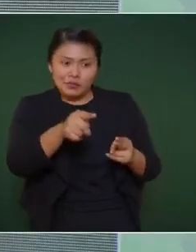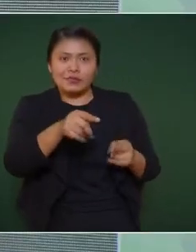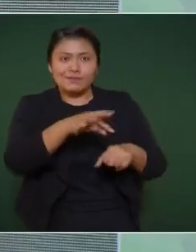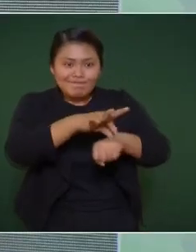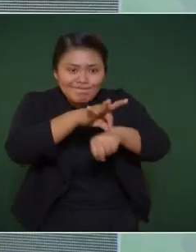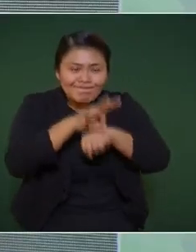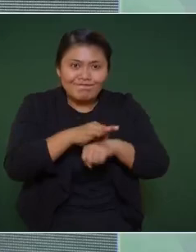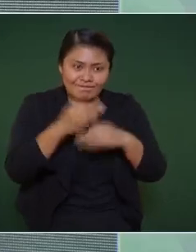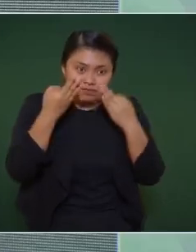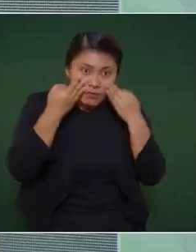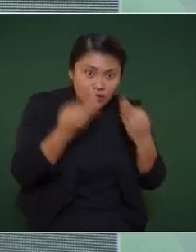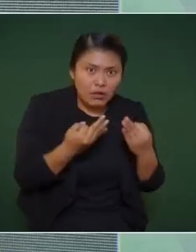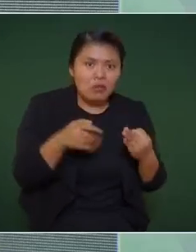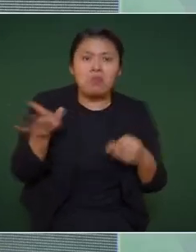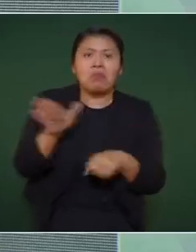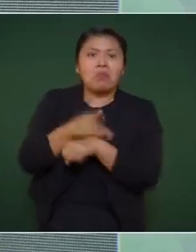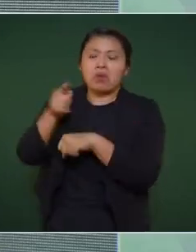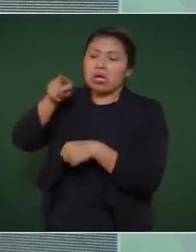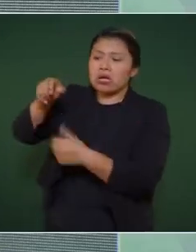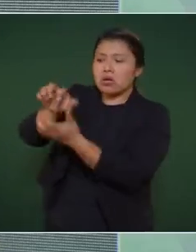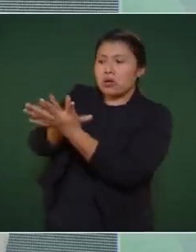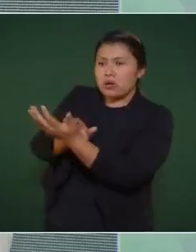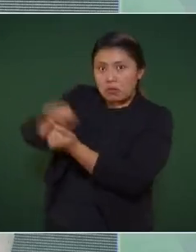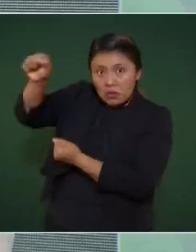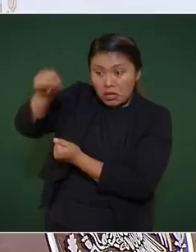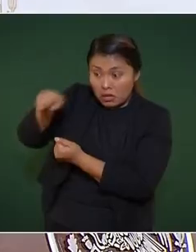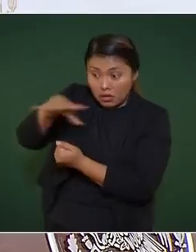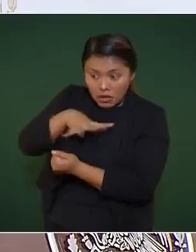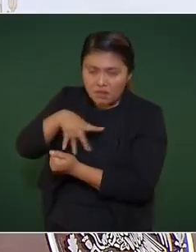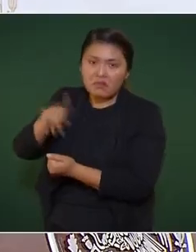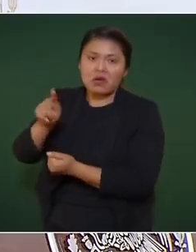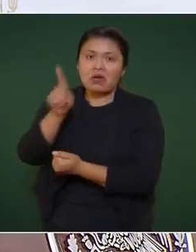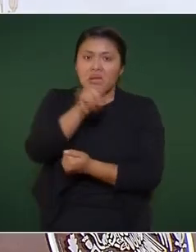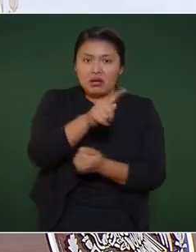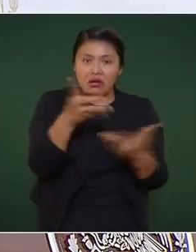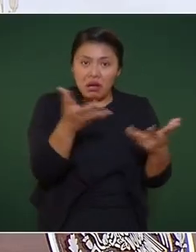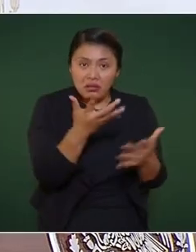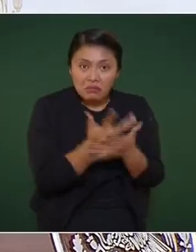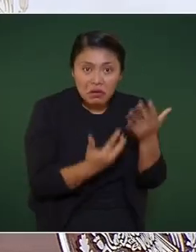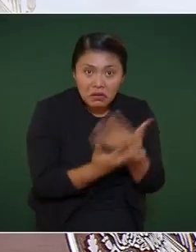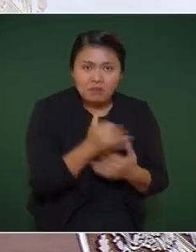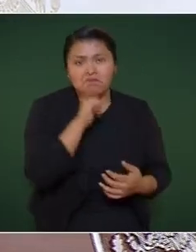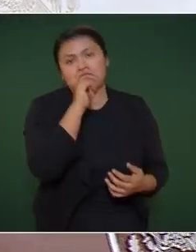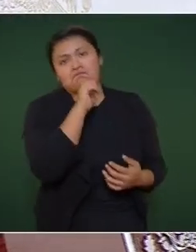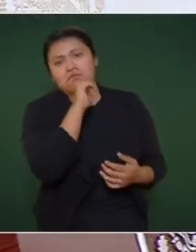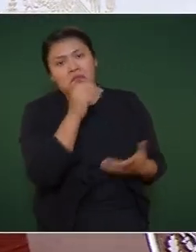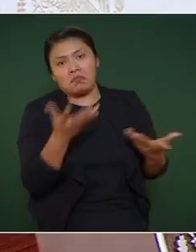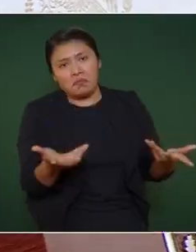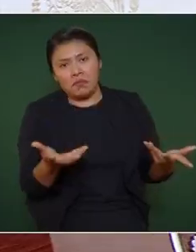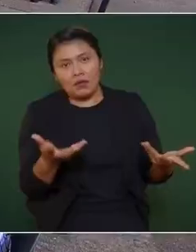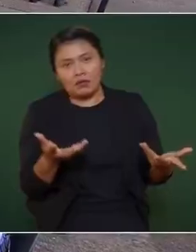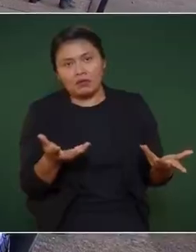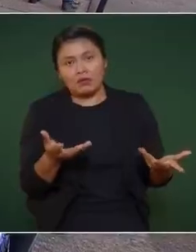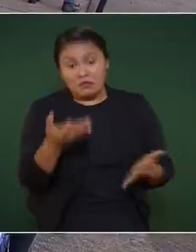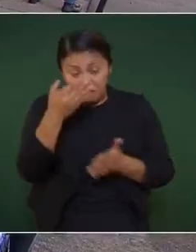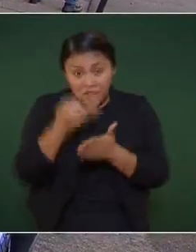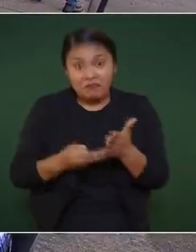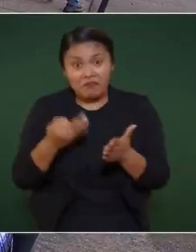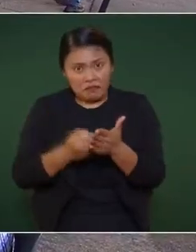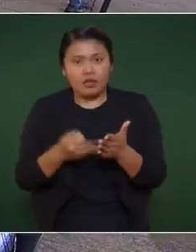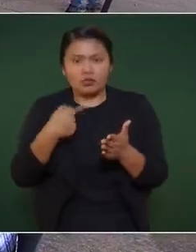muerta. Aunque hemos avanzado, todavía no es una